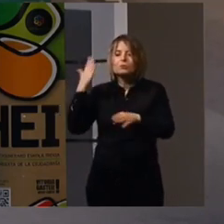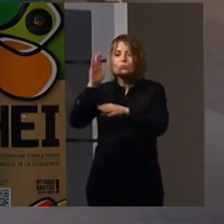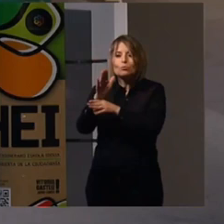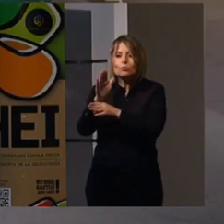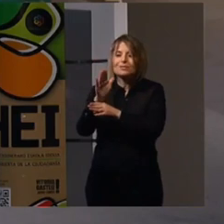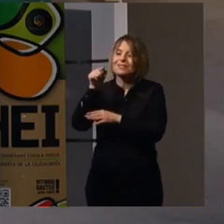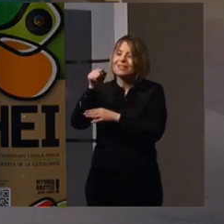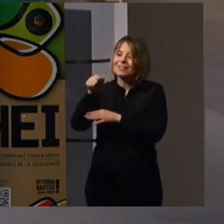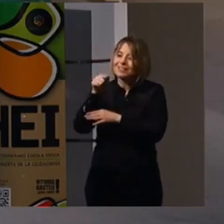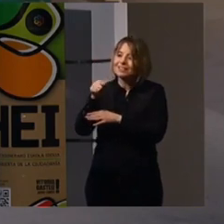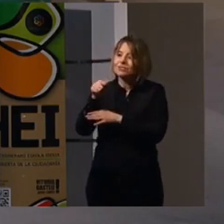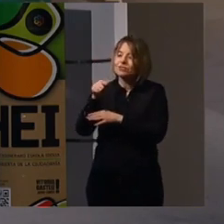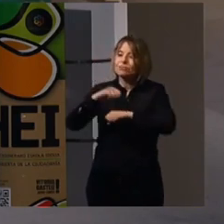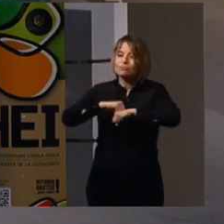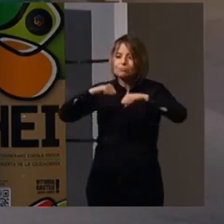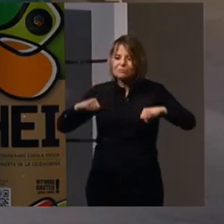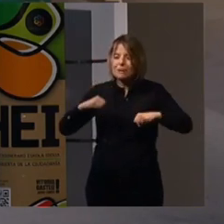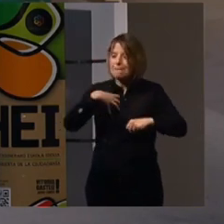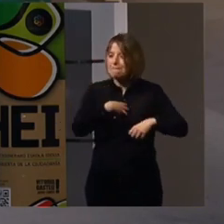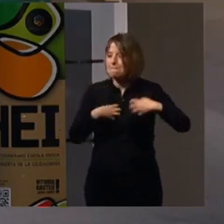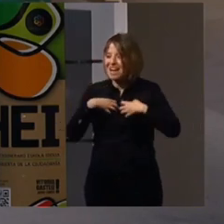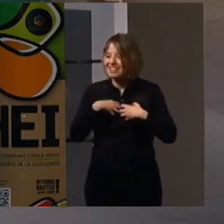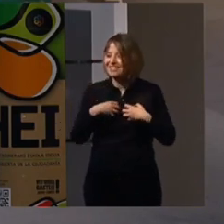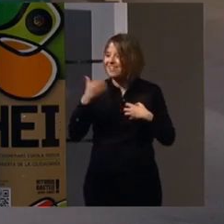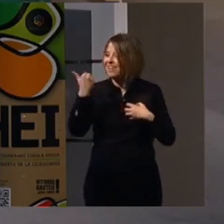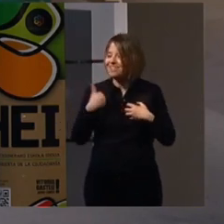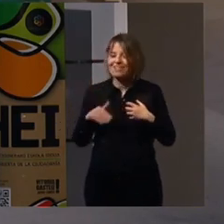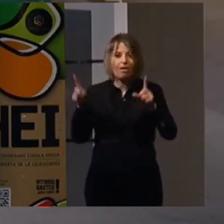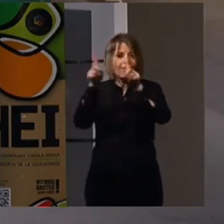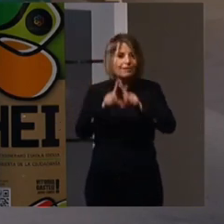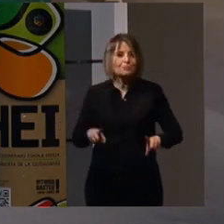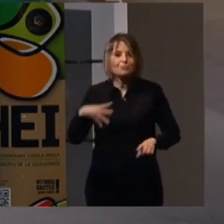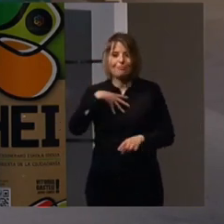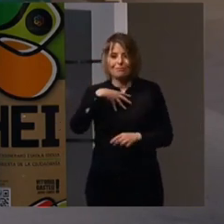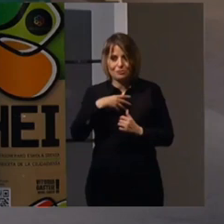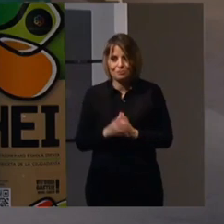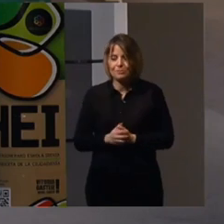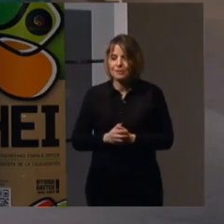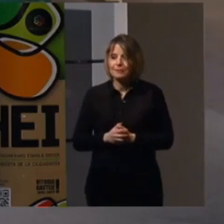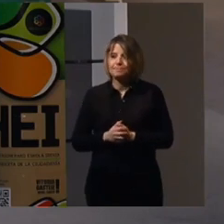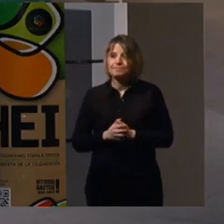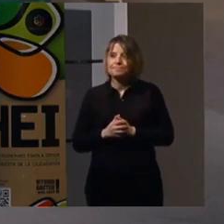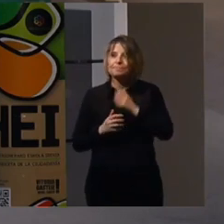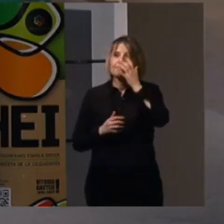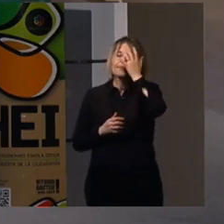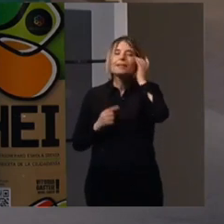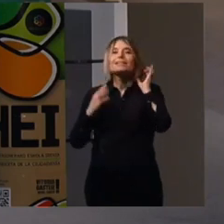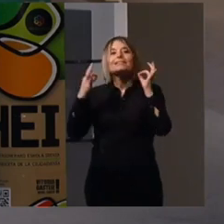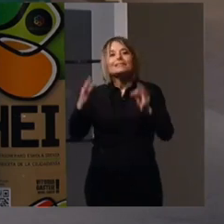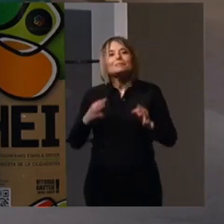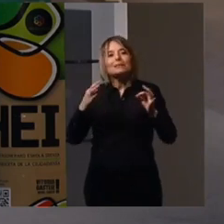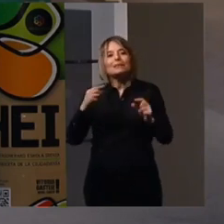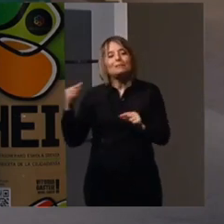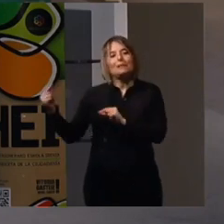esto tiene mucho que ver con que de repente esto cuaje, con que ese malestar ya no se pueda evadir, no se pueda olvidar. Hay mucha discusión siempre, ¿no?